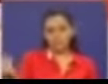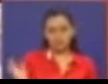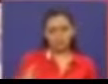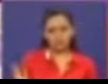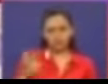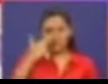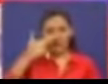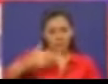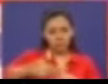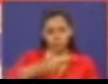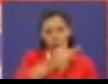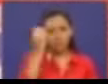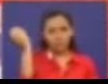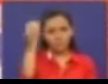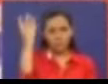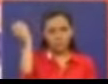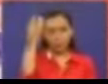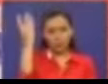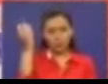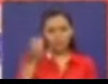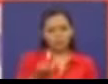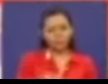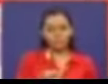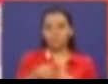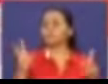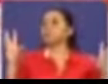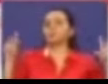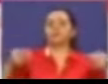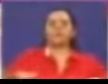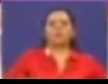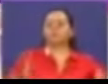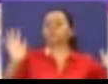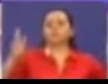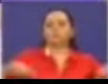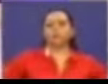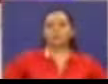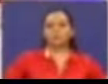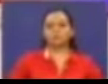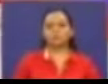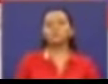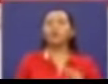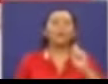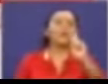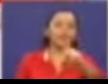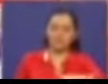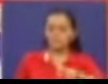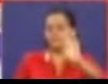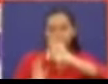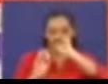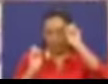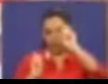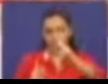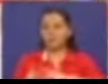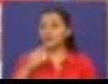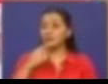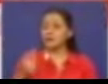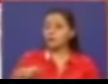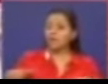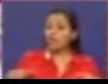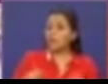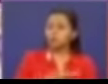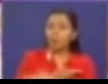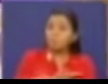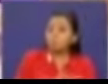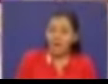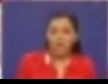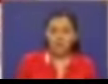para los patrulleros. Pero satanizan el gasto corriente. Pero incluso asumiendo que el gasto corriente es malo, como dicen los